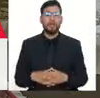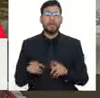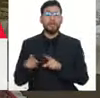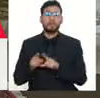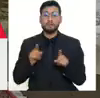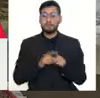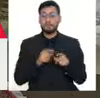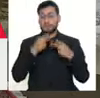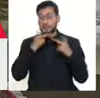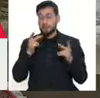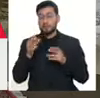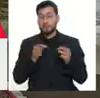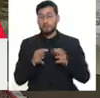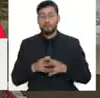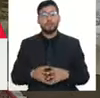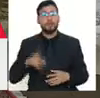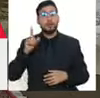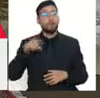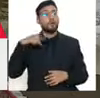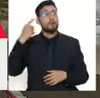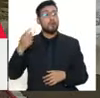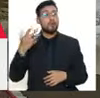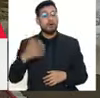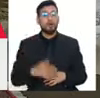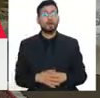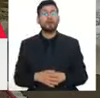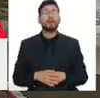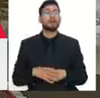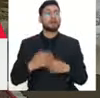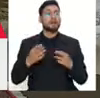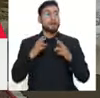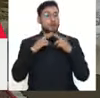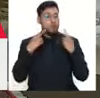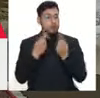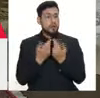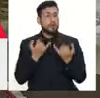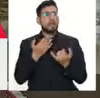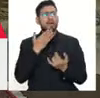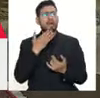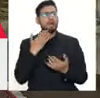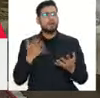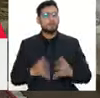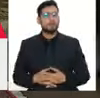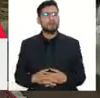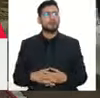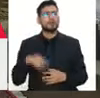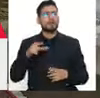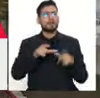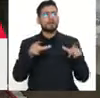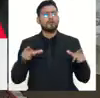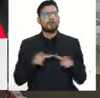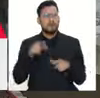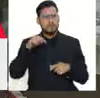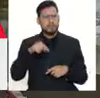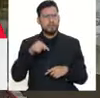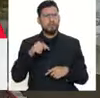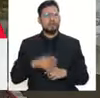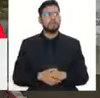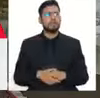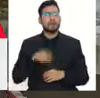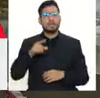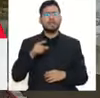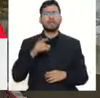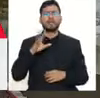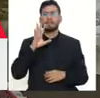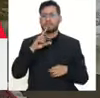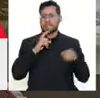Asimismo, anunció que el próximo gabinete se va a desarrollar en la ciudad de